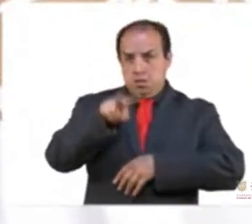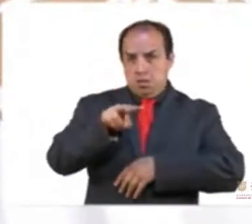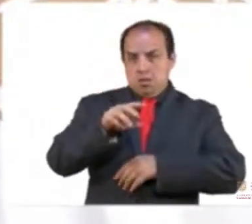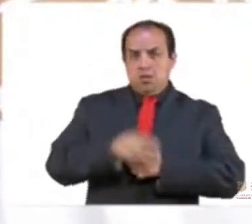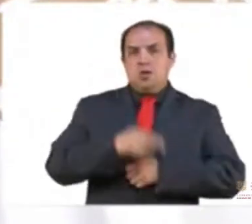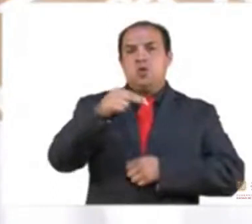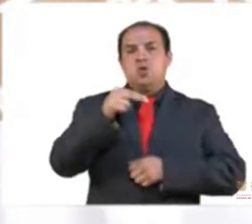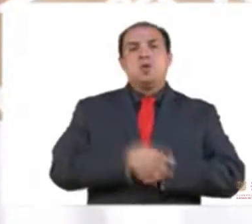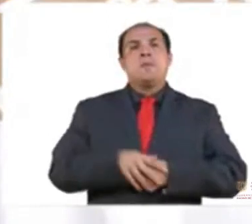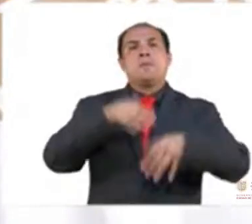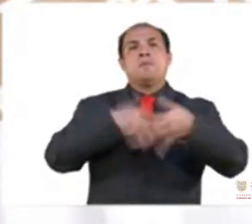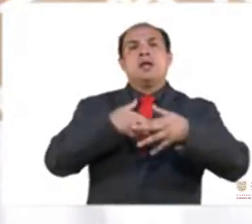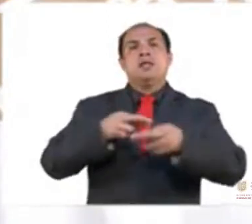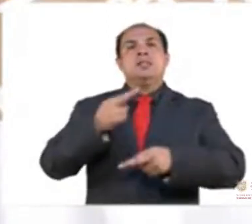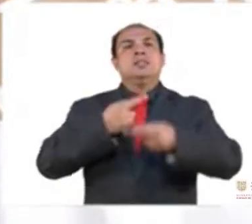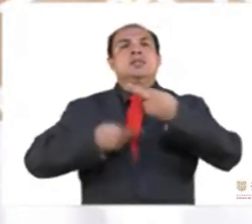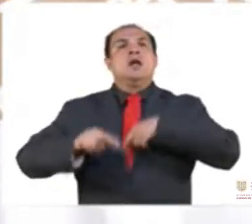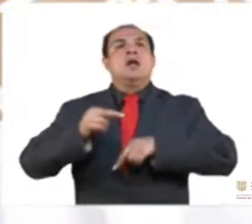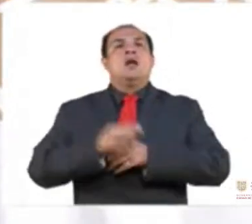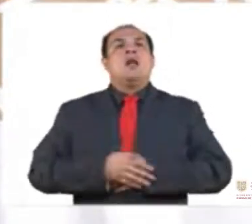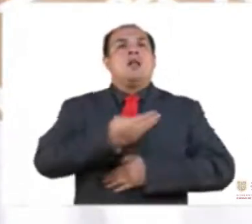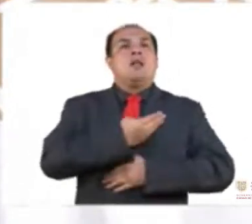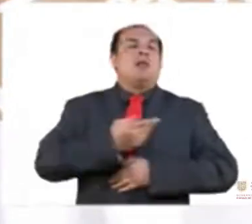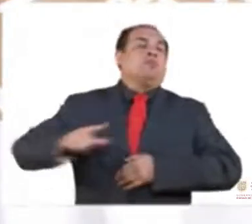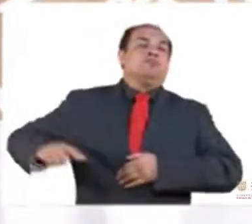Marcha para Volver al Pasado de Privilegios,